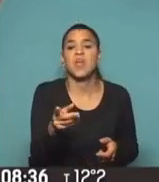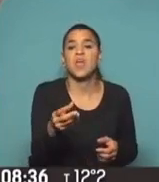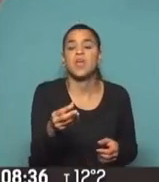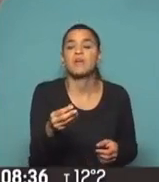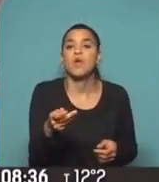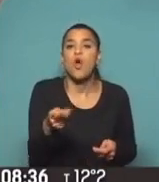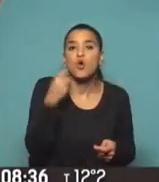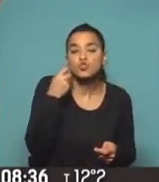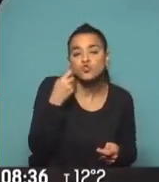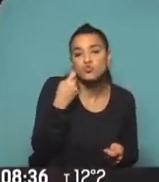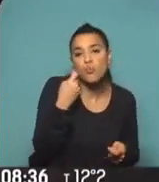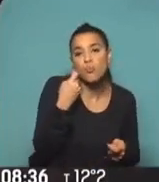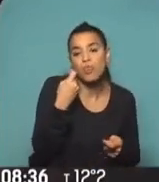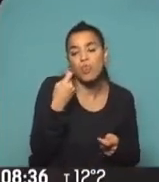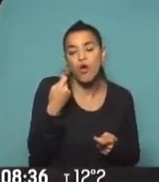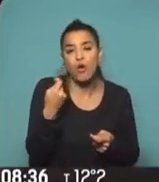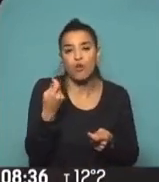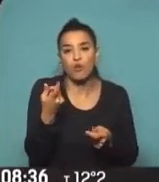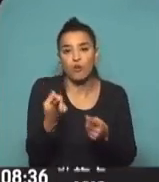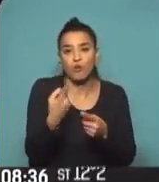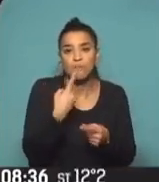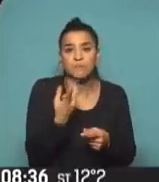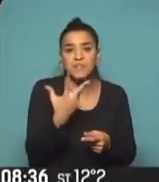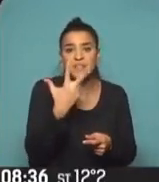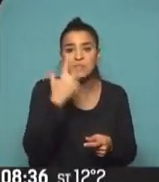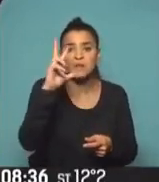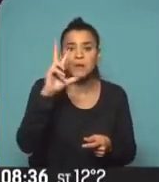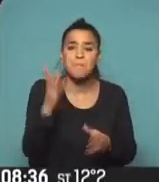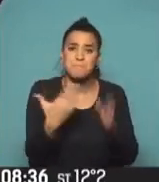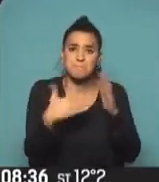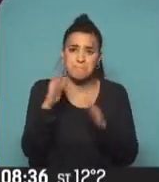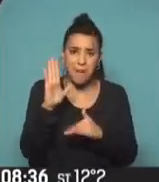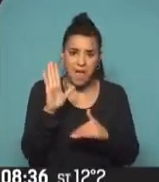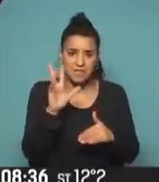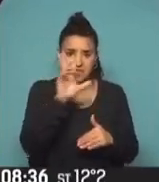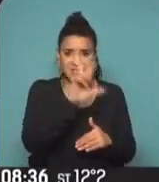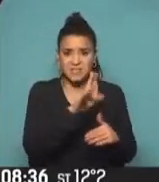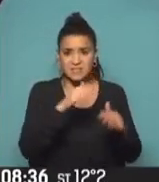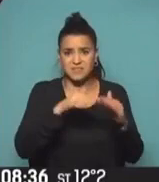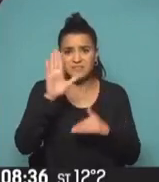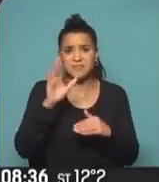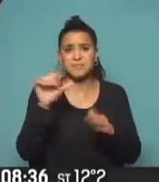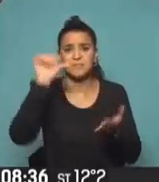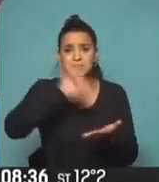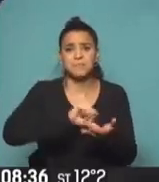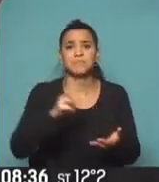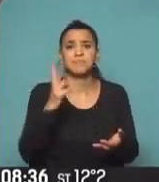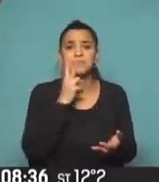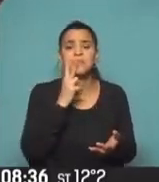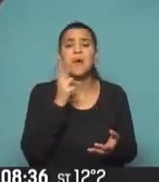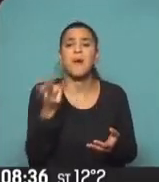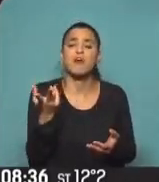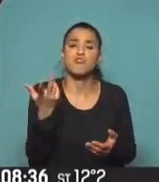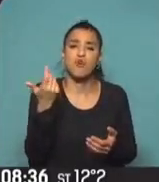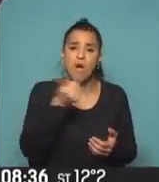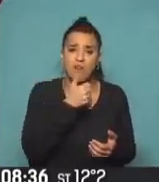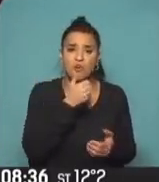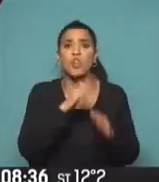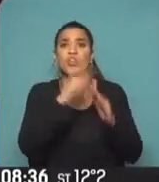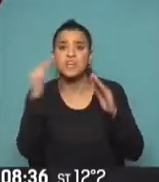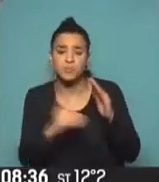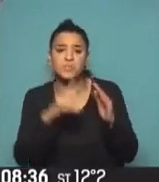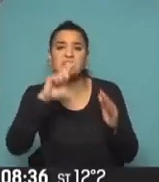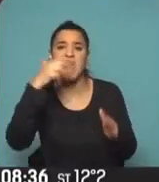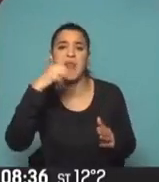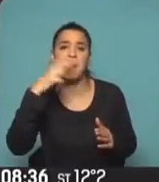país sabemos que el cannabis es la tercera sustancia más consumida en el país después del tabaco y el alcohol y sabemos